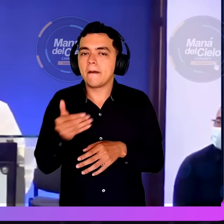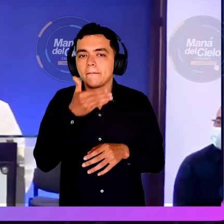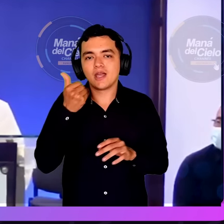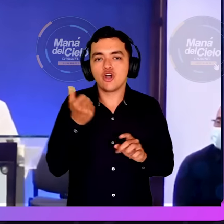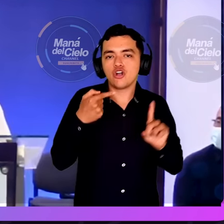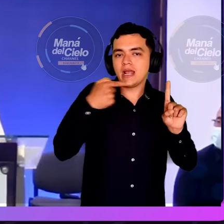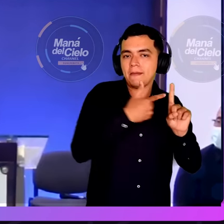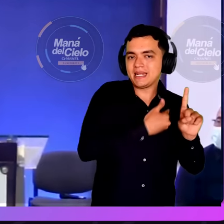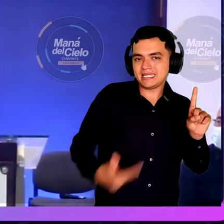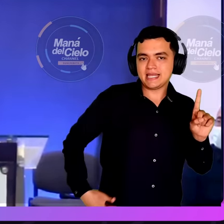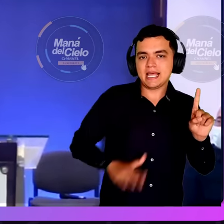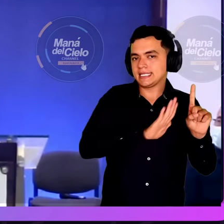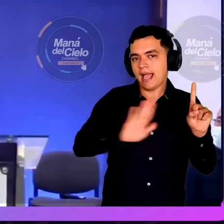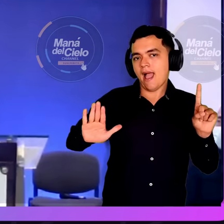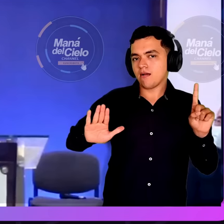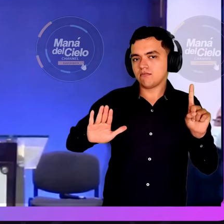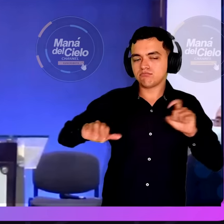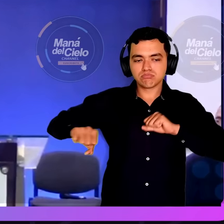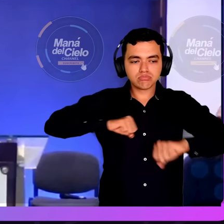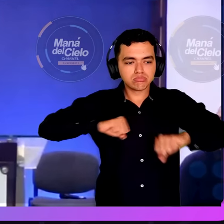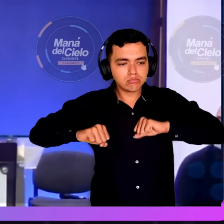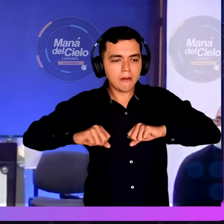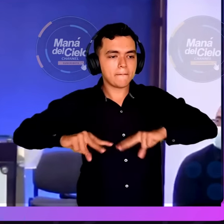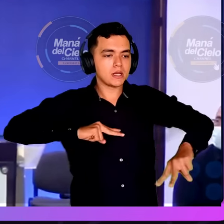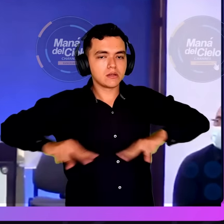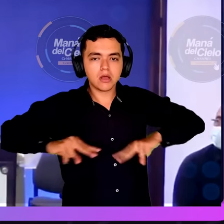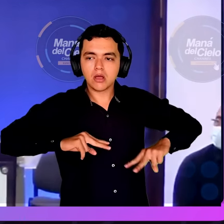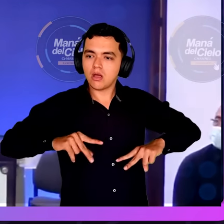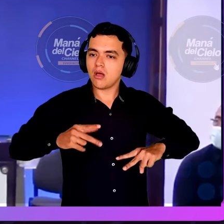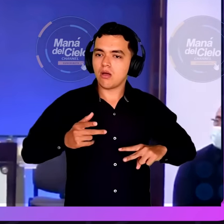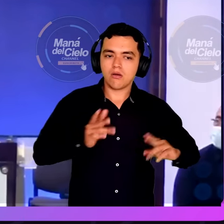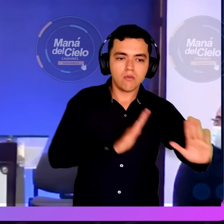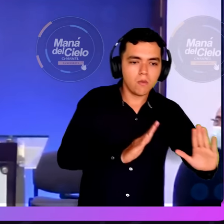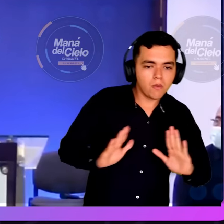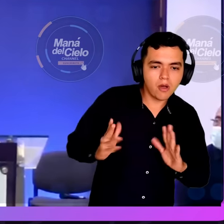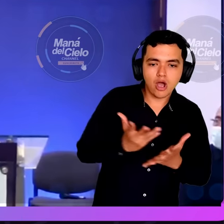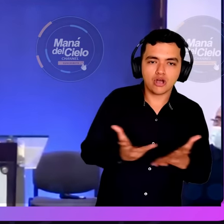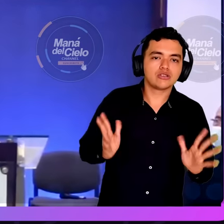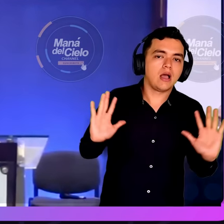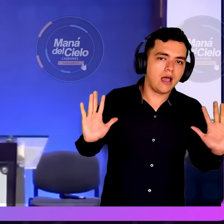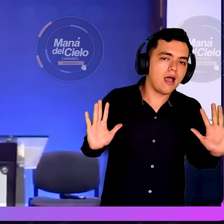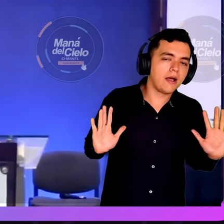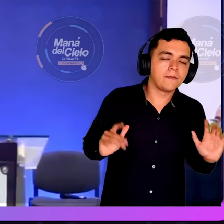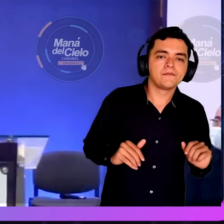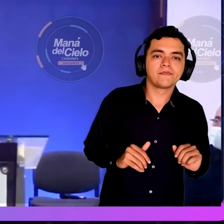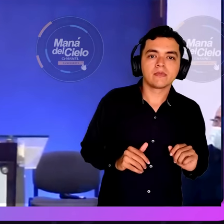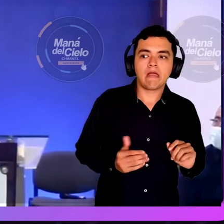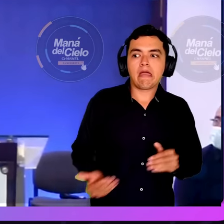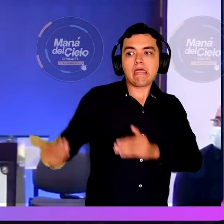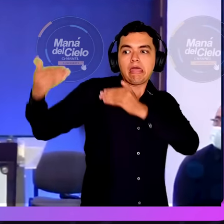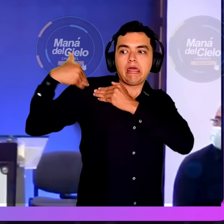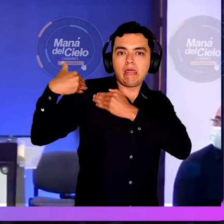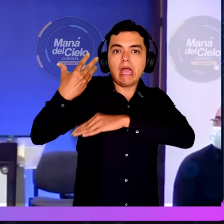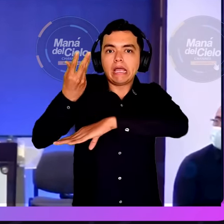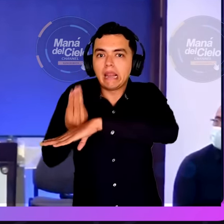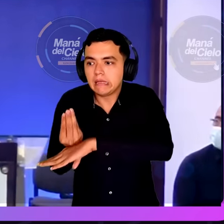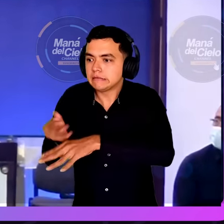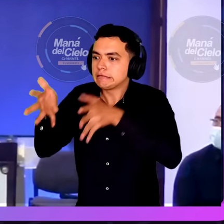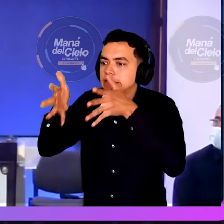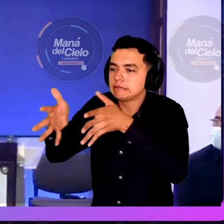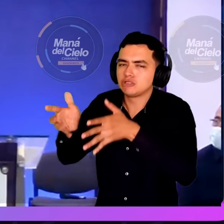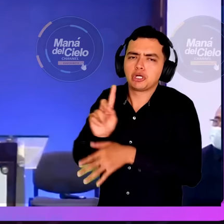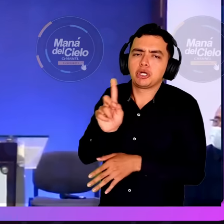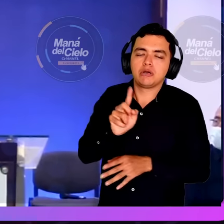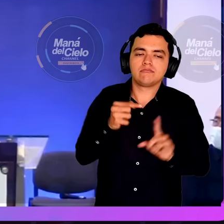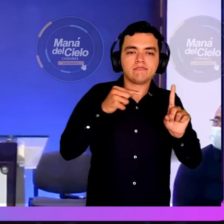iglesia. Nos fuimos a vivir a un apartamento, para mí fue muy duro porque yo estaba enseñada a vivir en casa pastoral, me gustaba mucho porque ahí en la central yo me bajaba